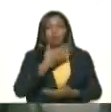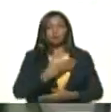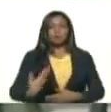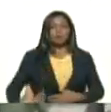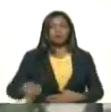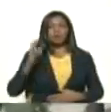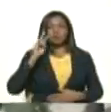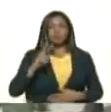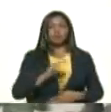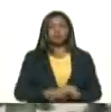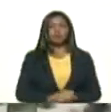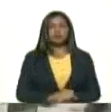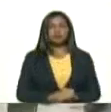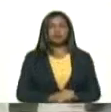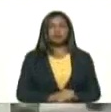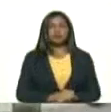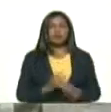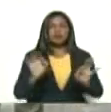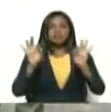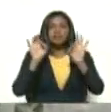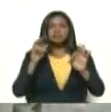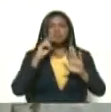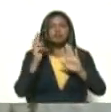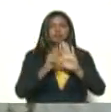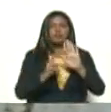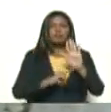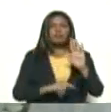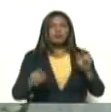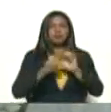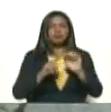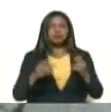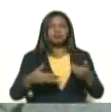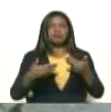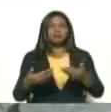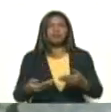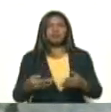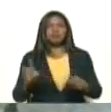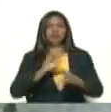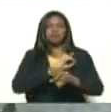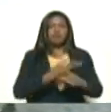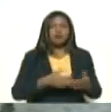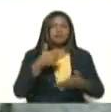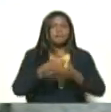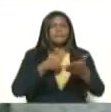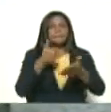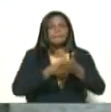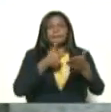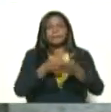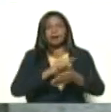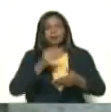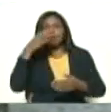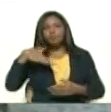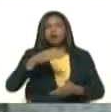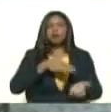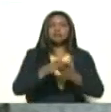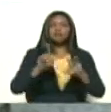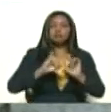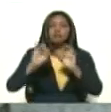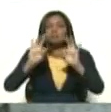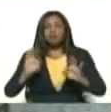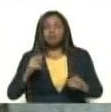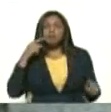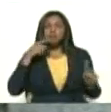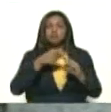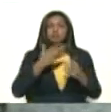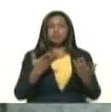viendo, estrictamente sus instrucciones, dando esta dura batalla por nuestro pueblo y garantizando, como usted lo ha